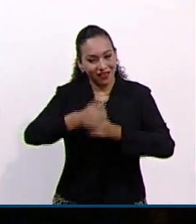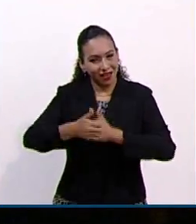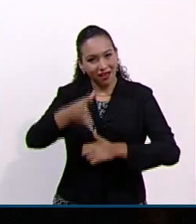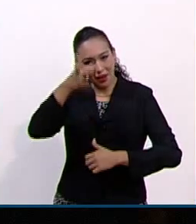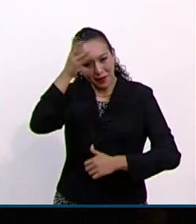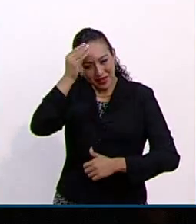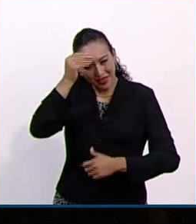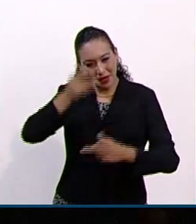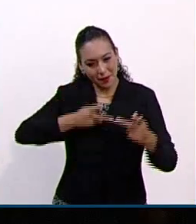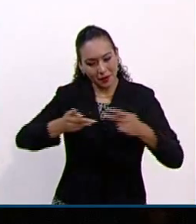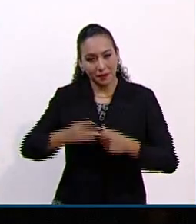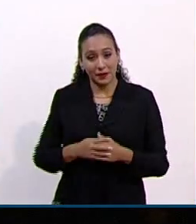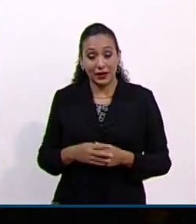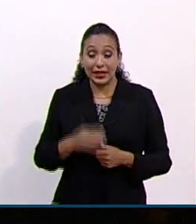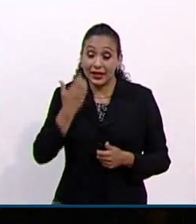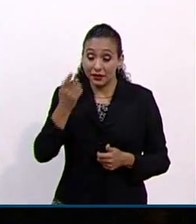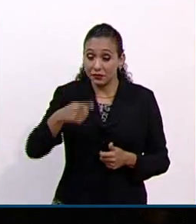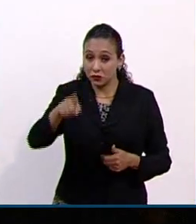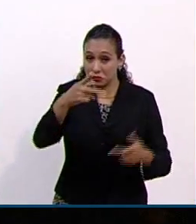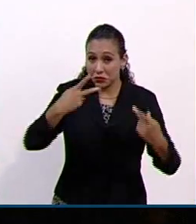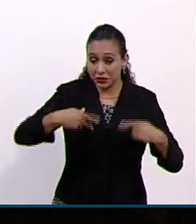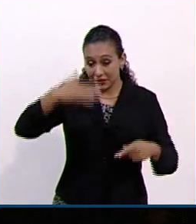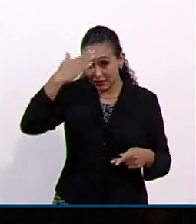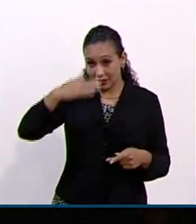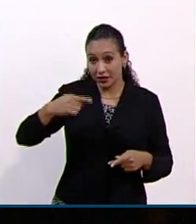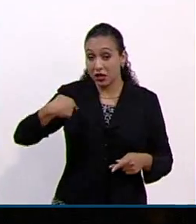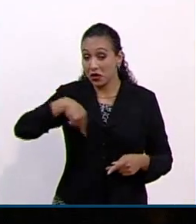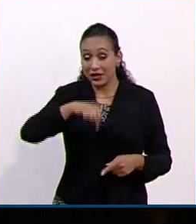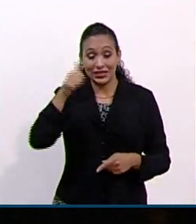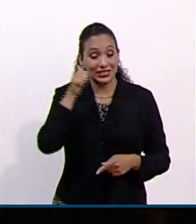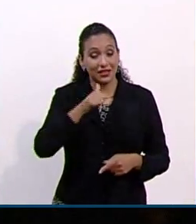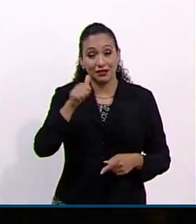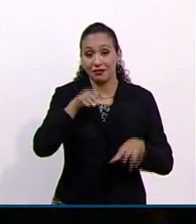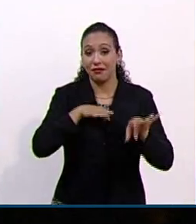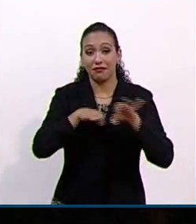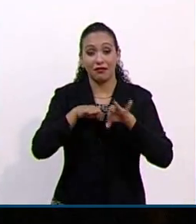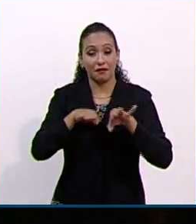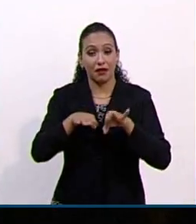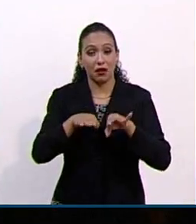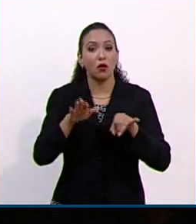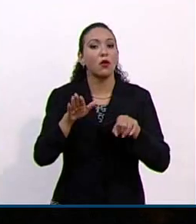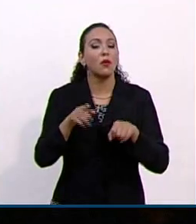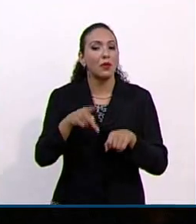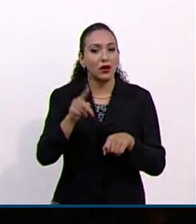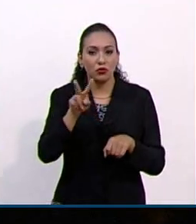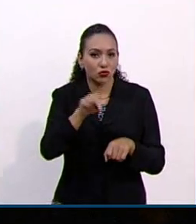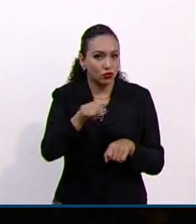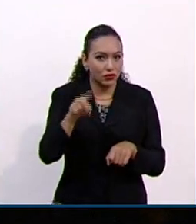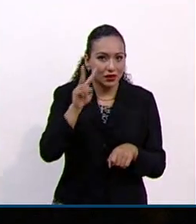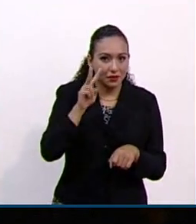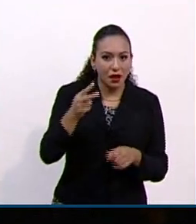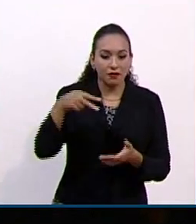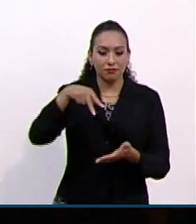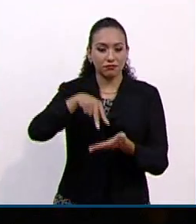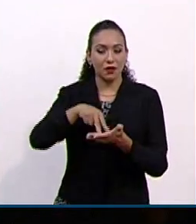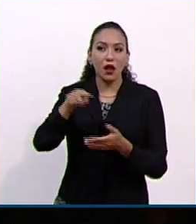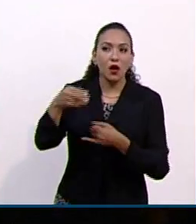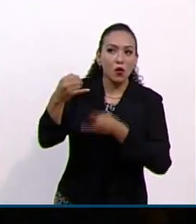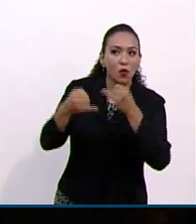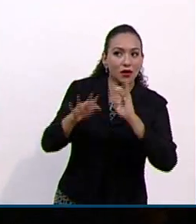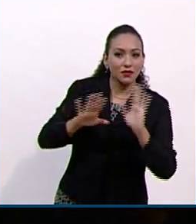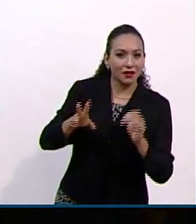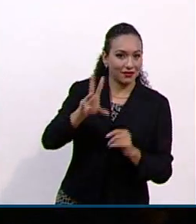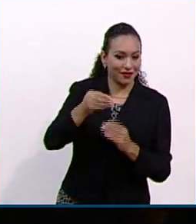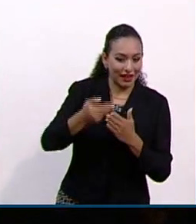que hacemos siempre va a estar respaldado de horas de esfuerzo y de dedicación,